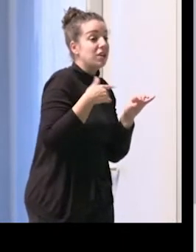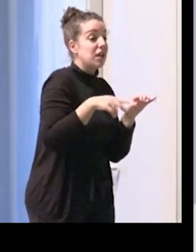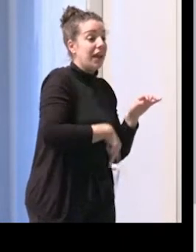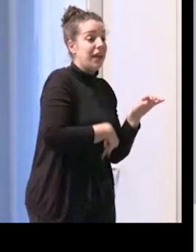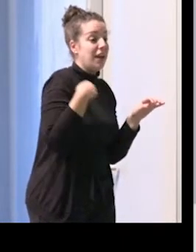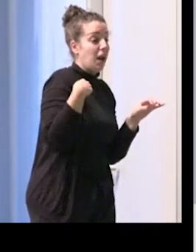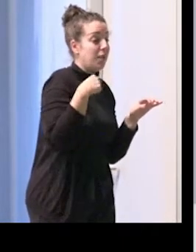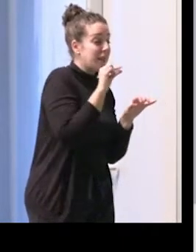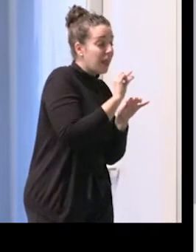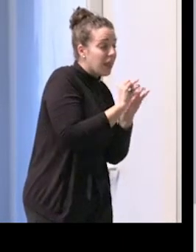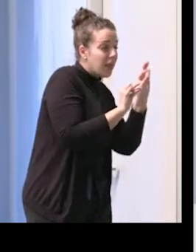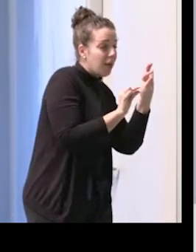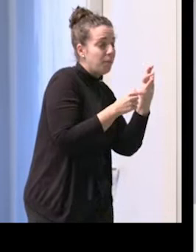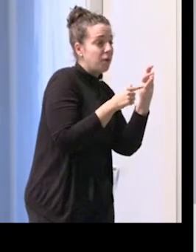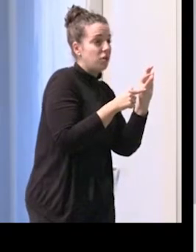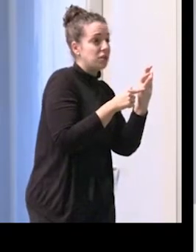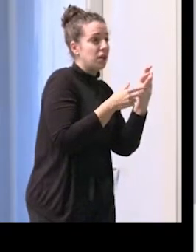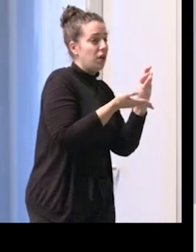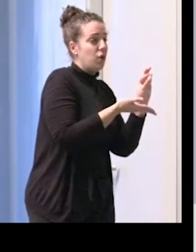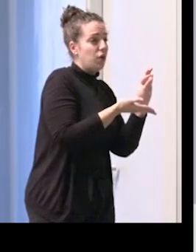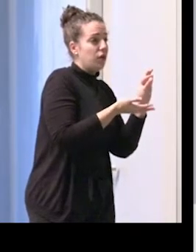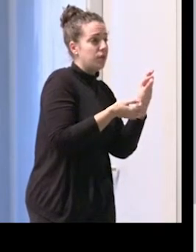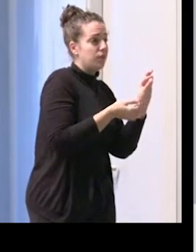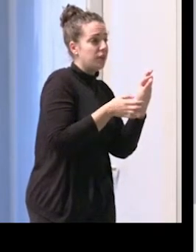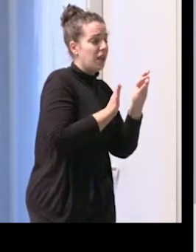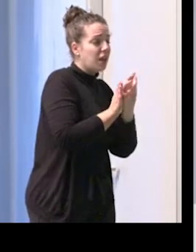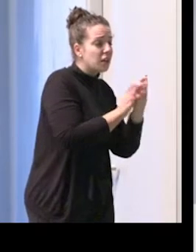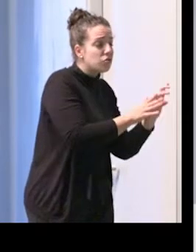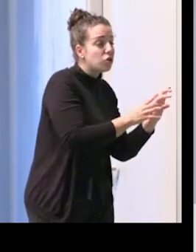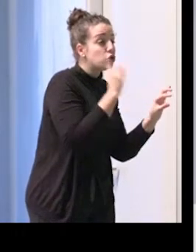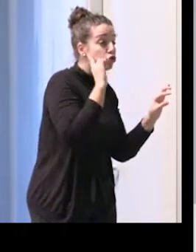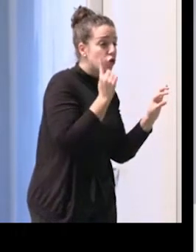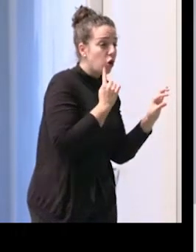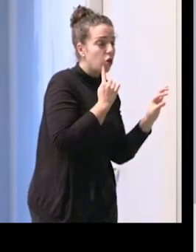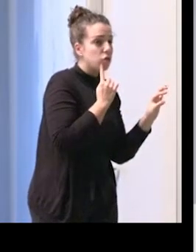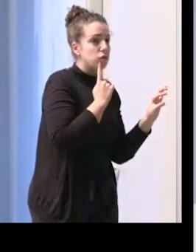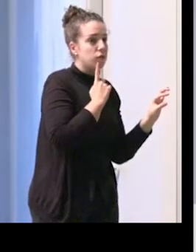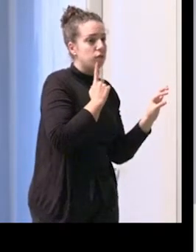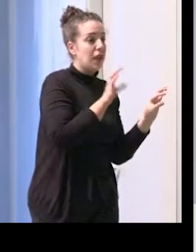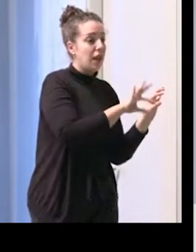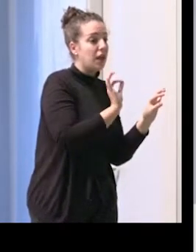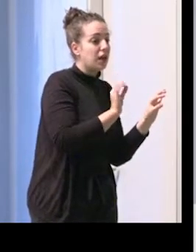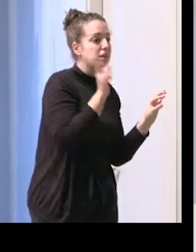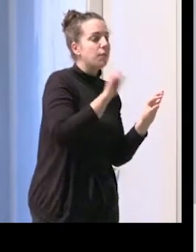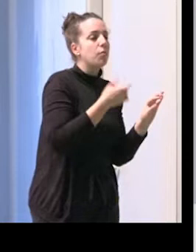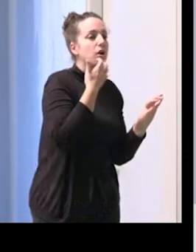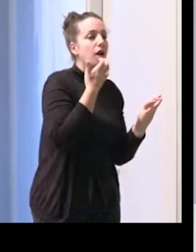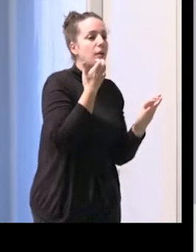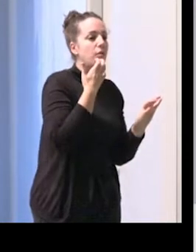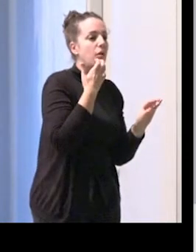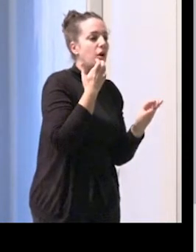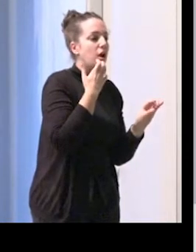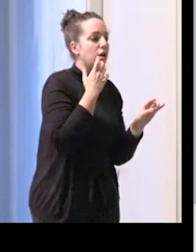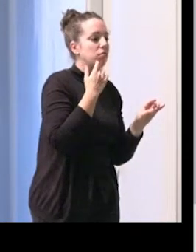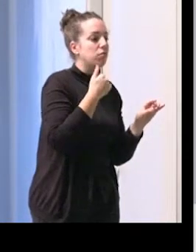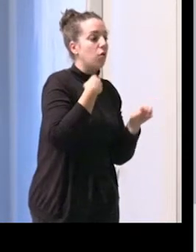embriones aislados que fueron surplus, que fueron excesos no usados cuando